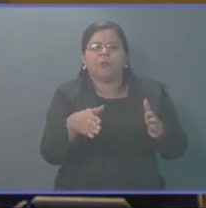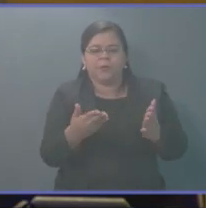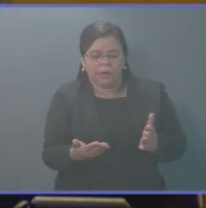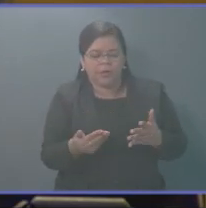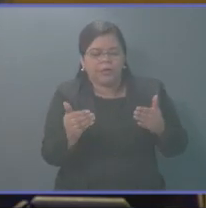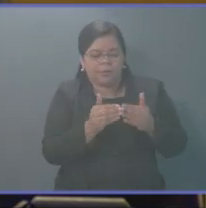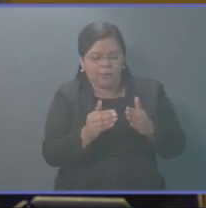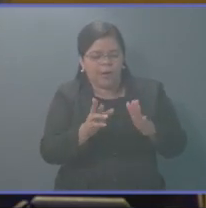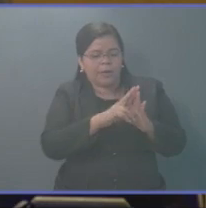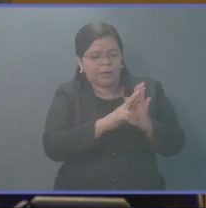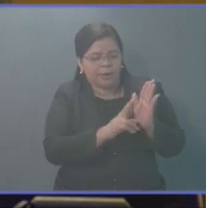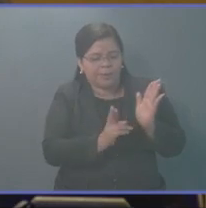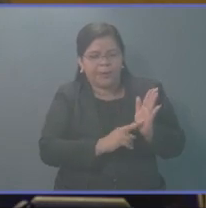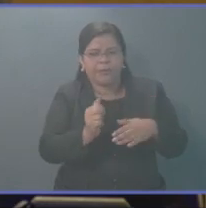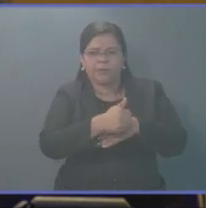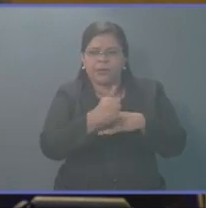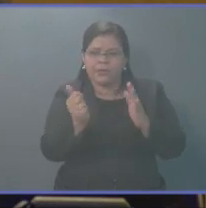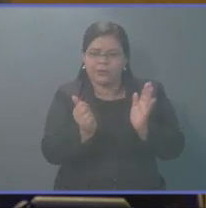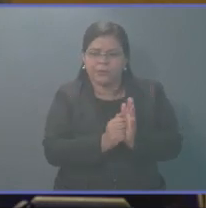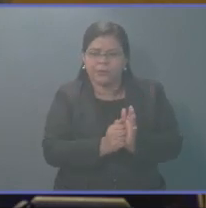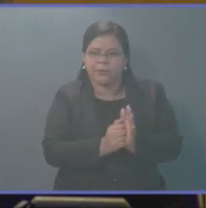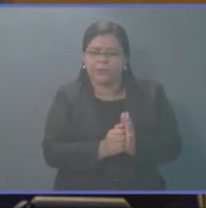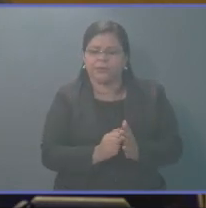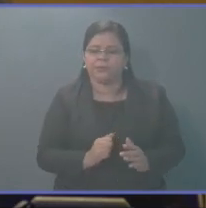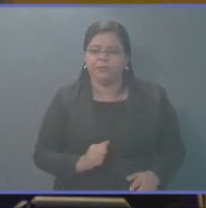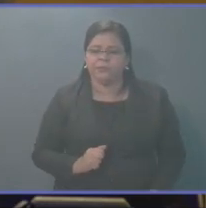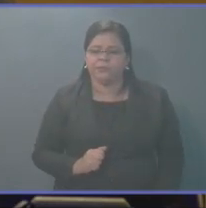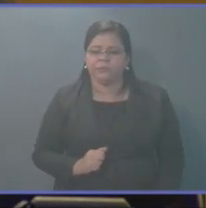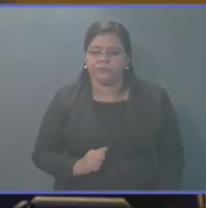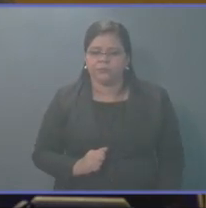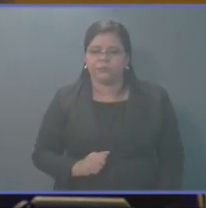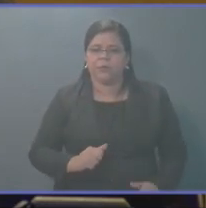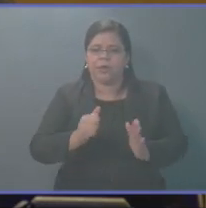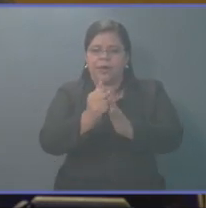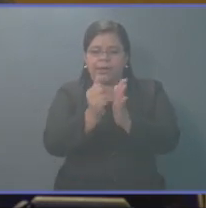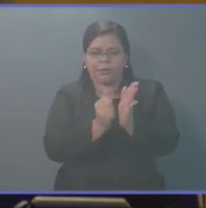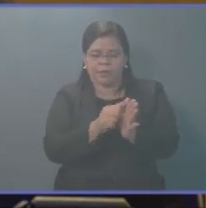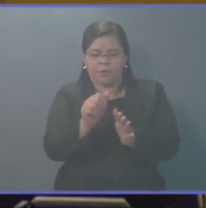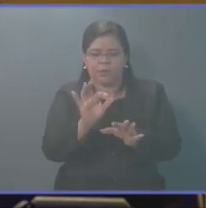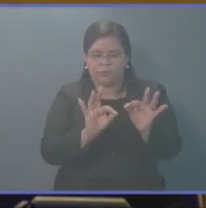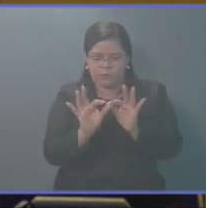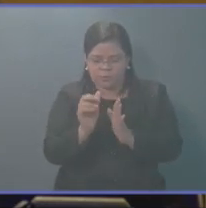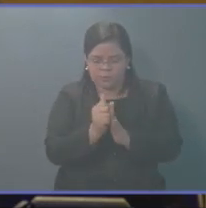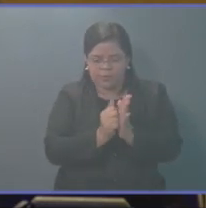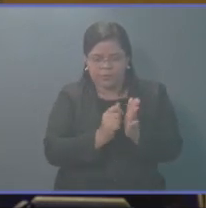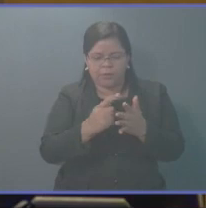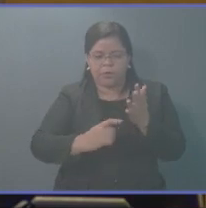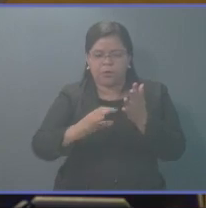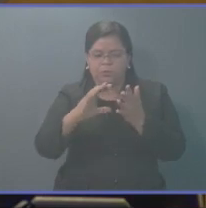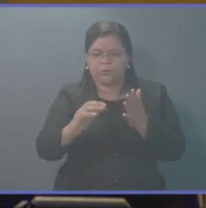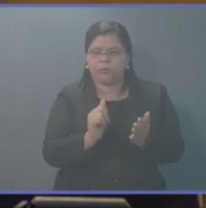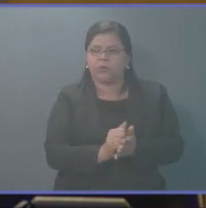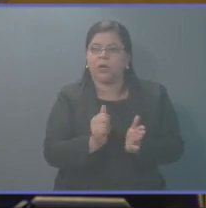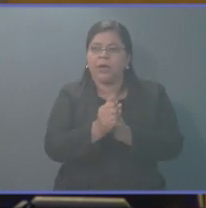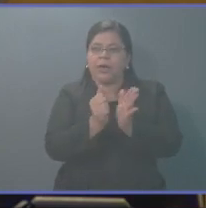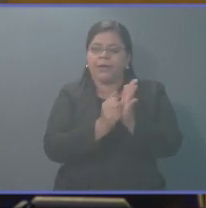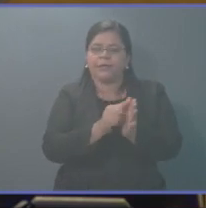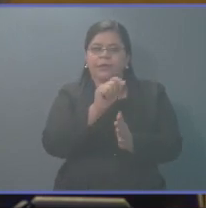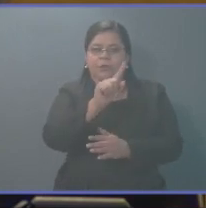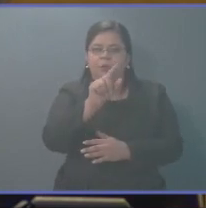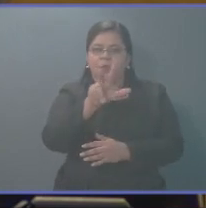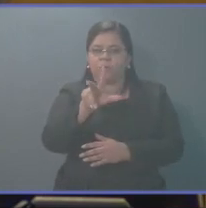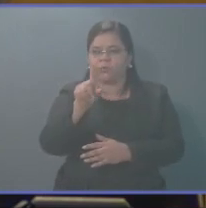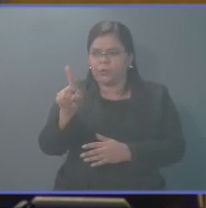interior de esta Asamblea Legislativa. Artículos de la Constitución. Artículo